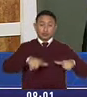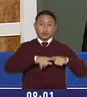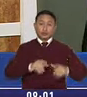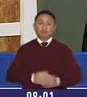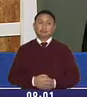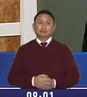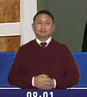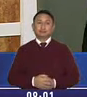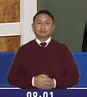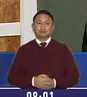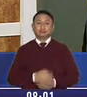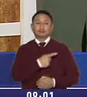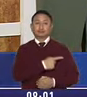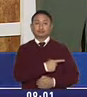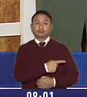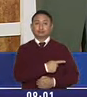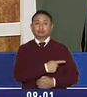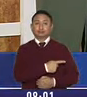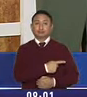lugares.